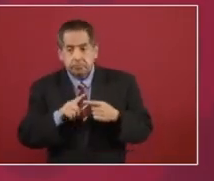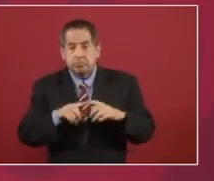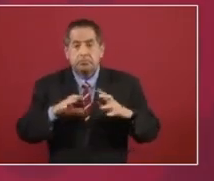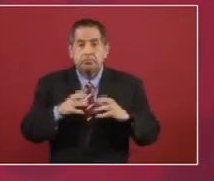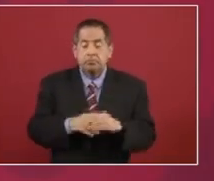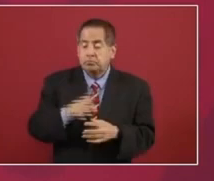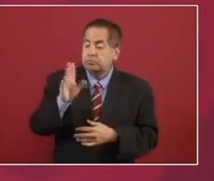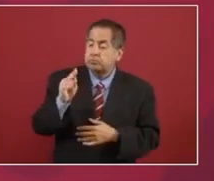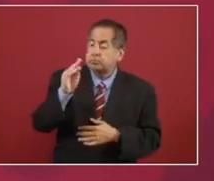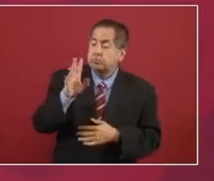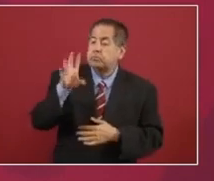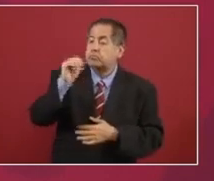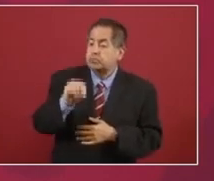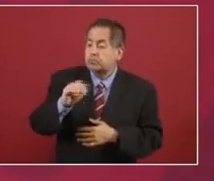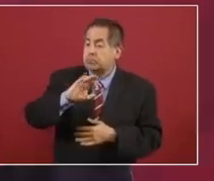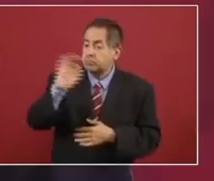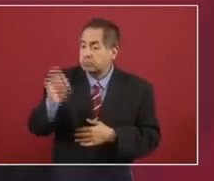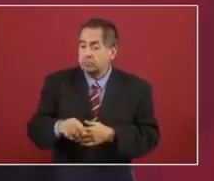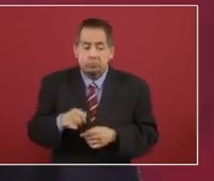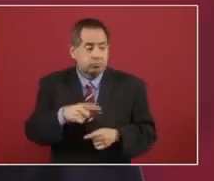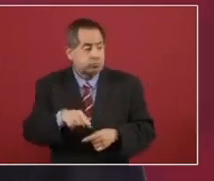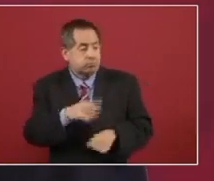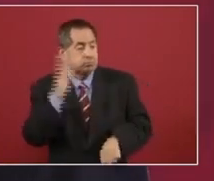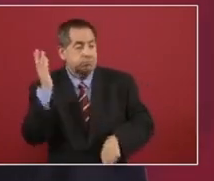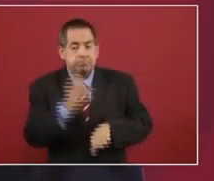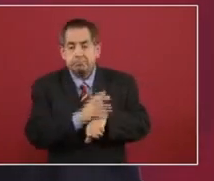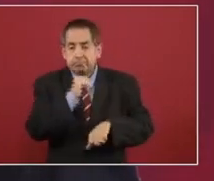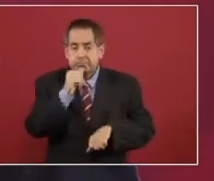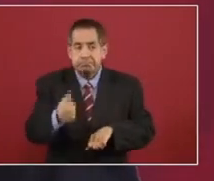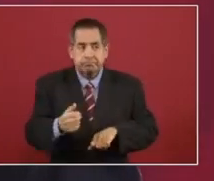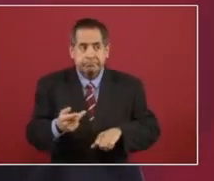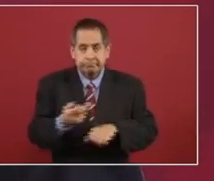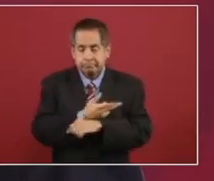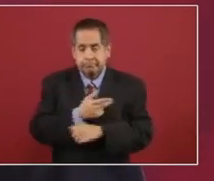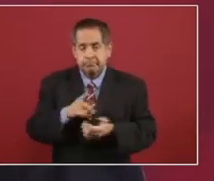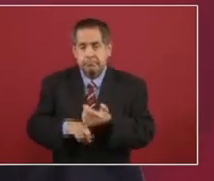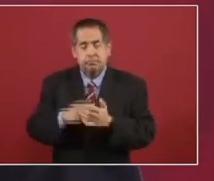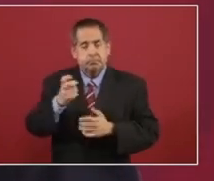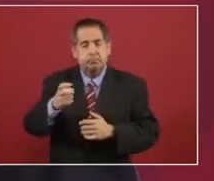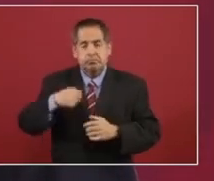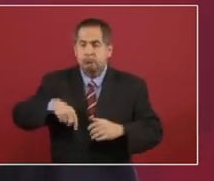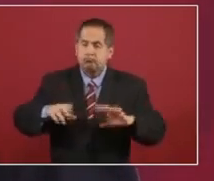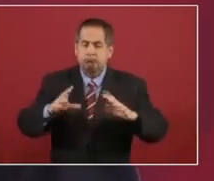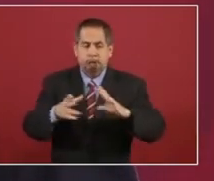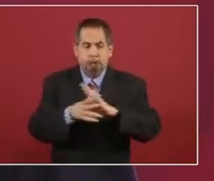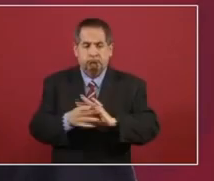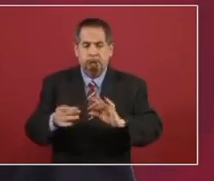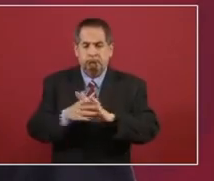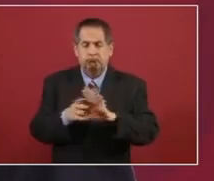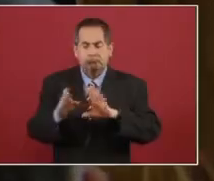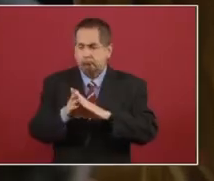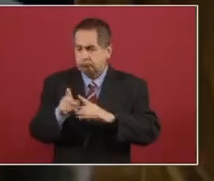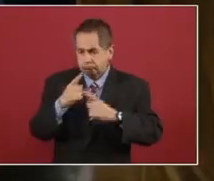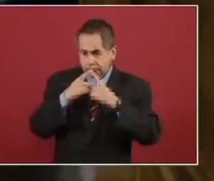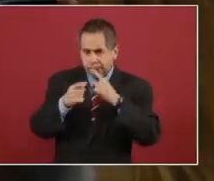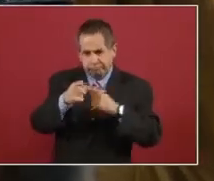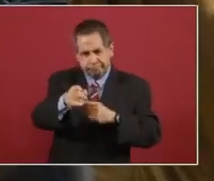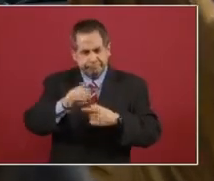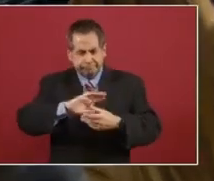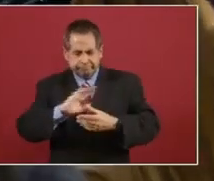del 99%, por lo que tú estás hablando de las carpetas de